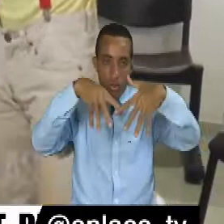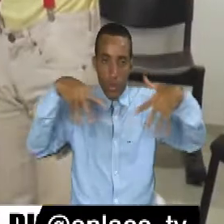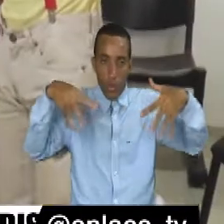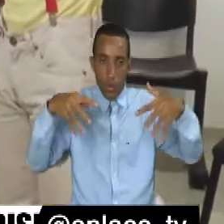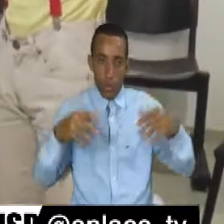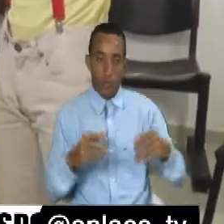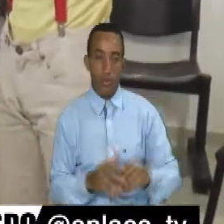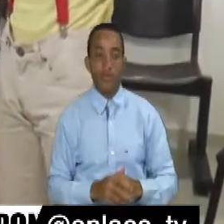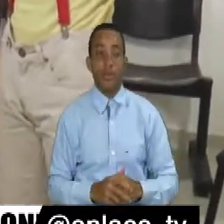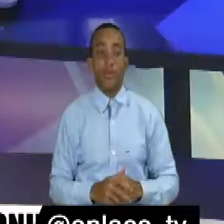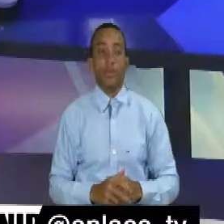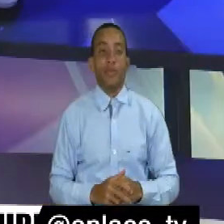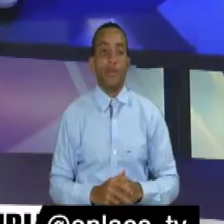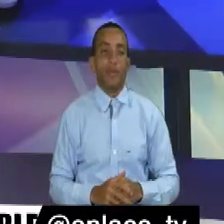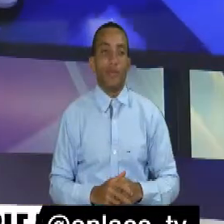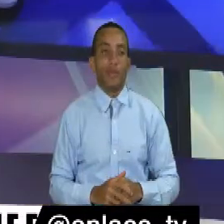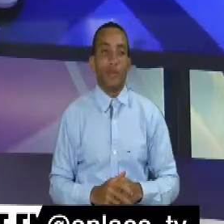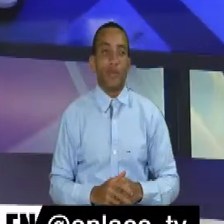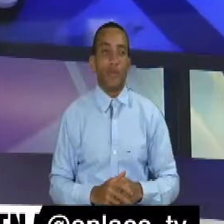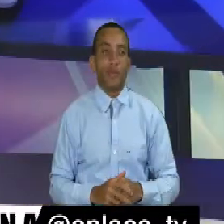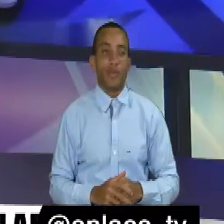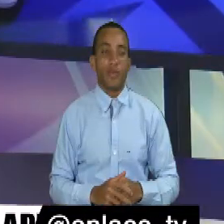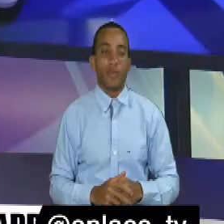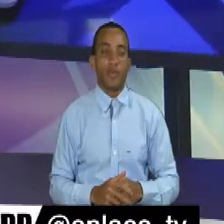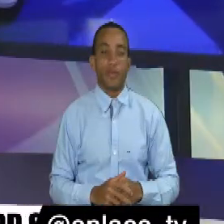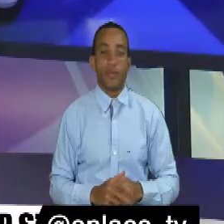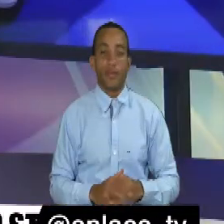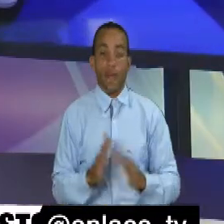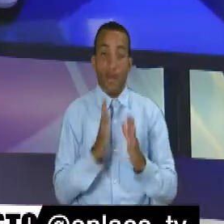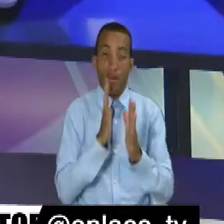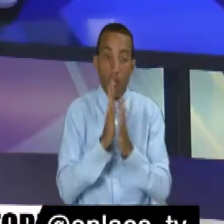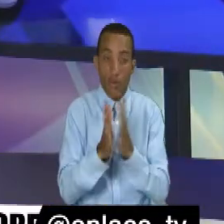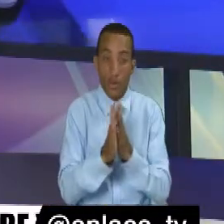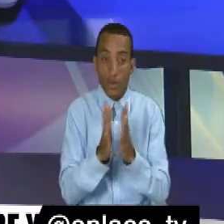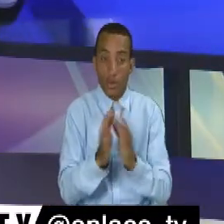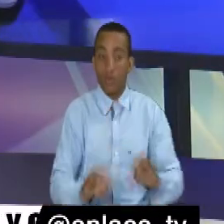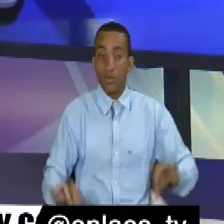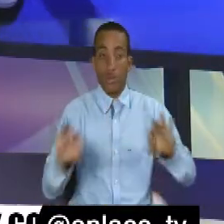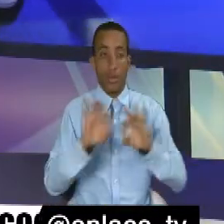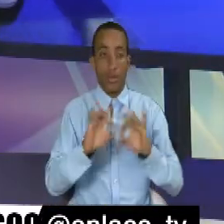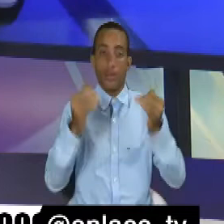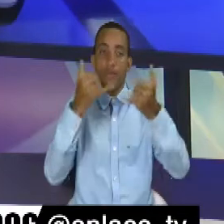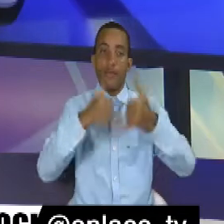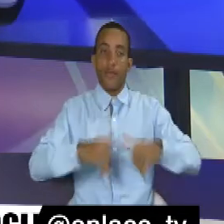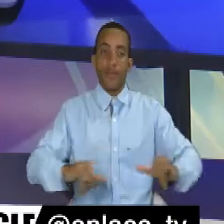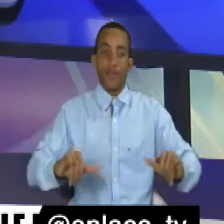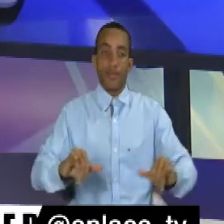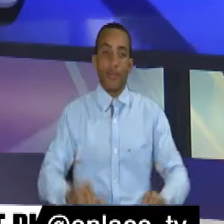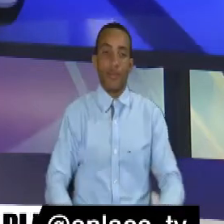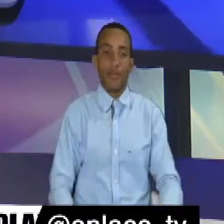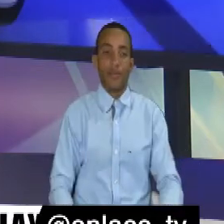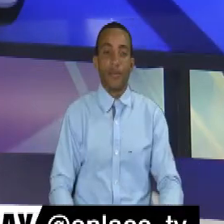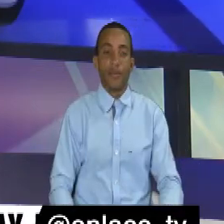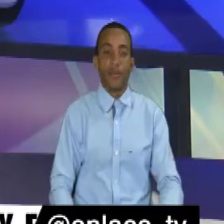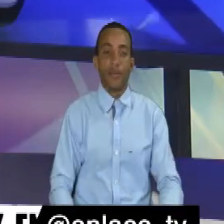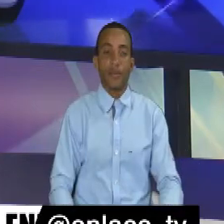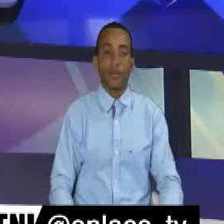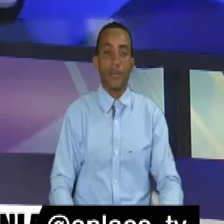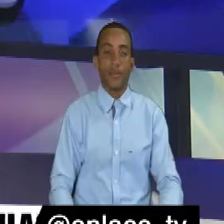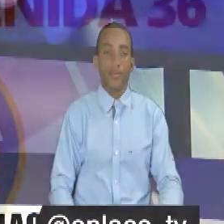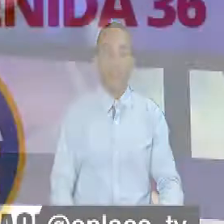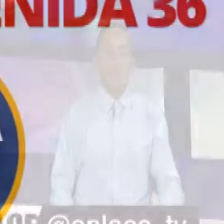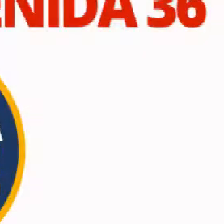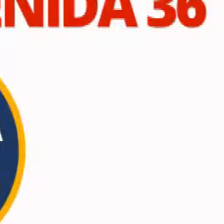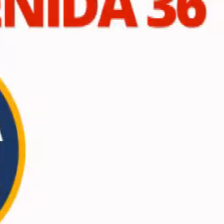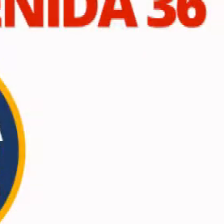Las Tablas. Hasta aquí la información más importante de las últimas horas en nuestra ciudad y región. Antes de despedirnos, les